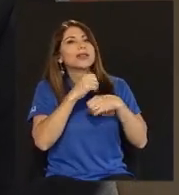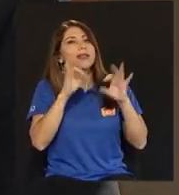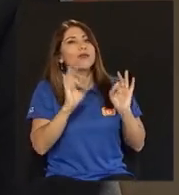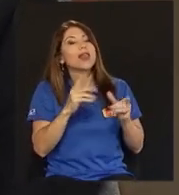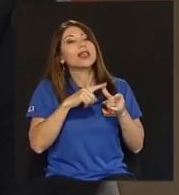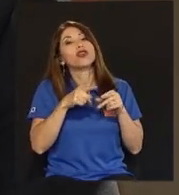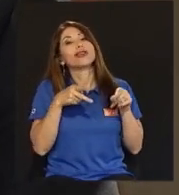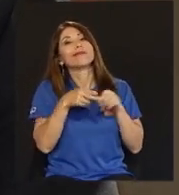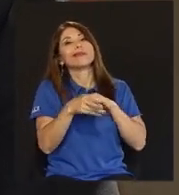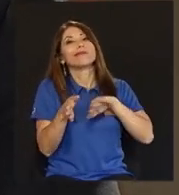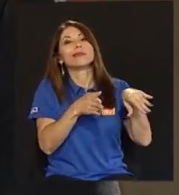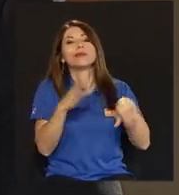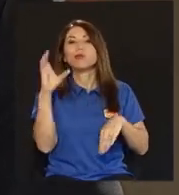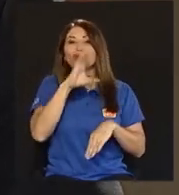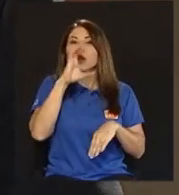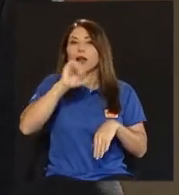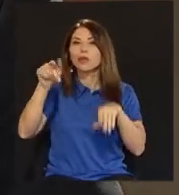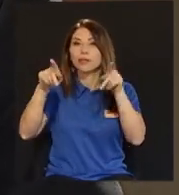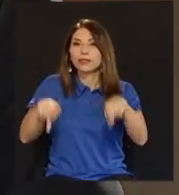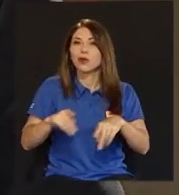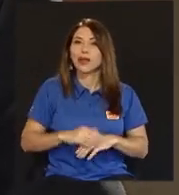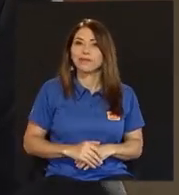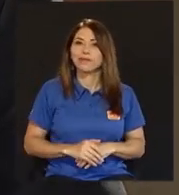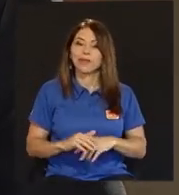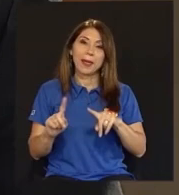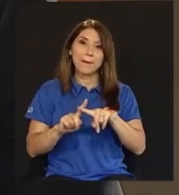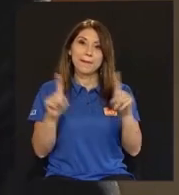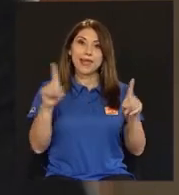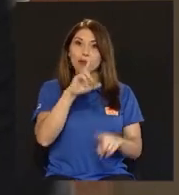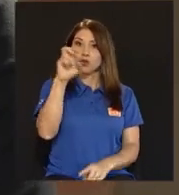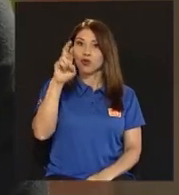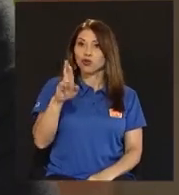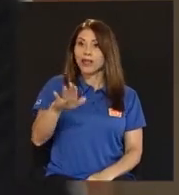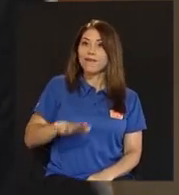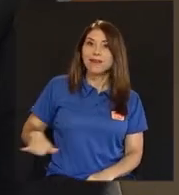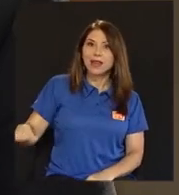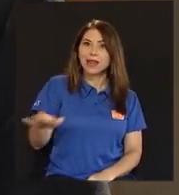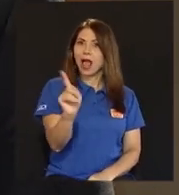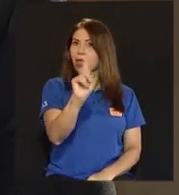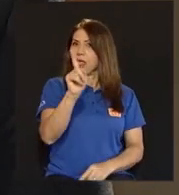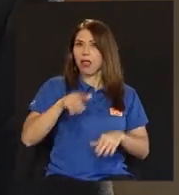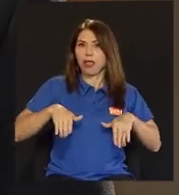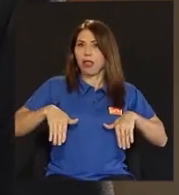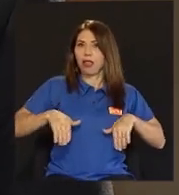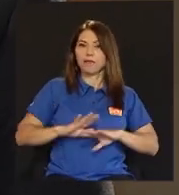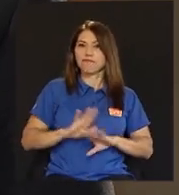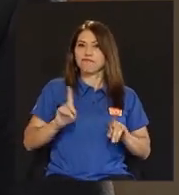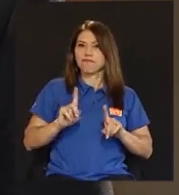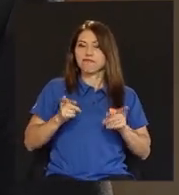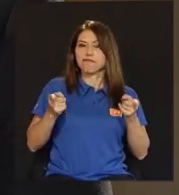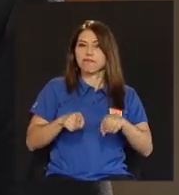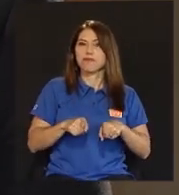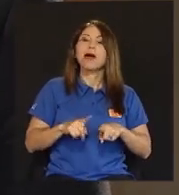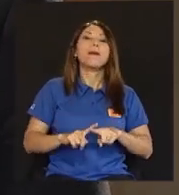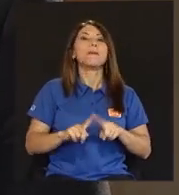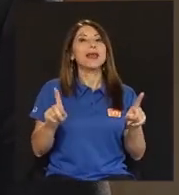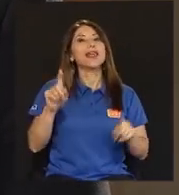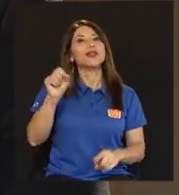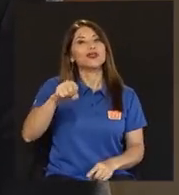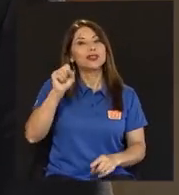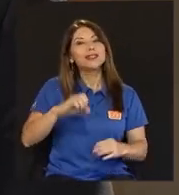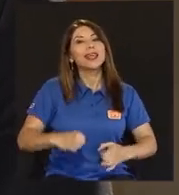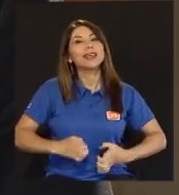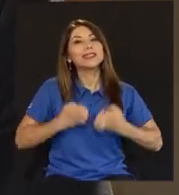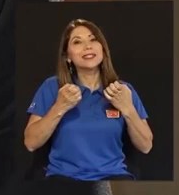persona. Exactamente. Entonces, bueno, en Costa Rica no hemos llegado a tanto, pero sí existe, como le digo, una